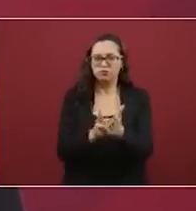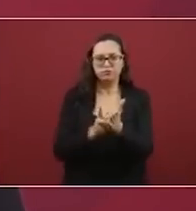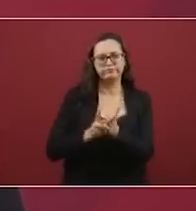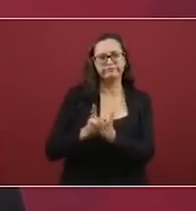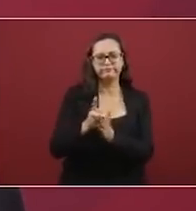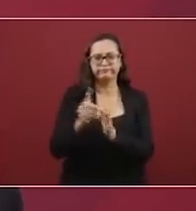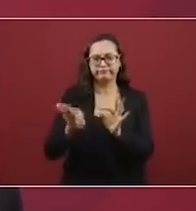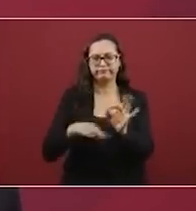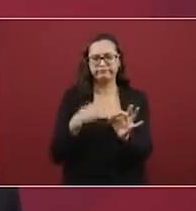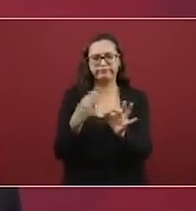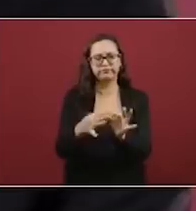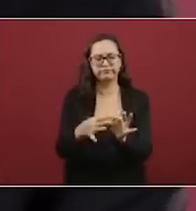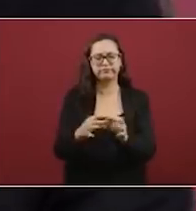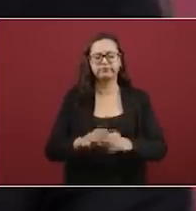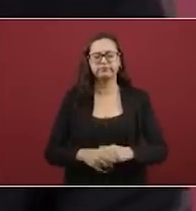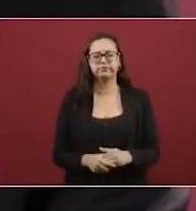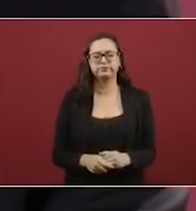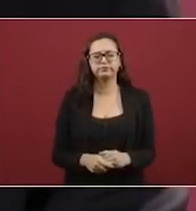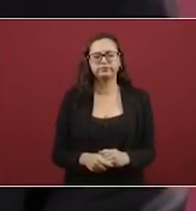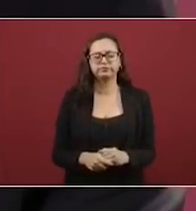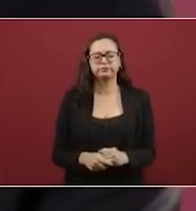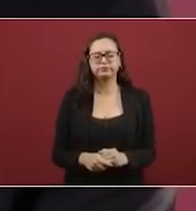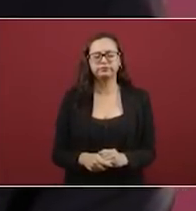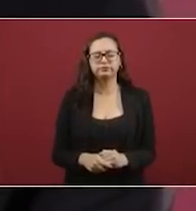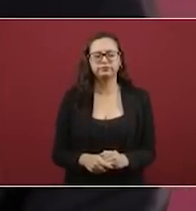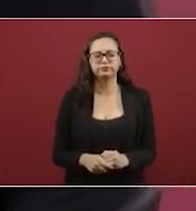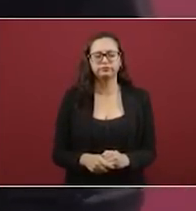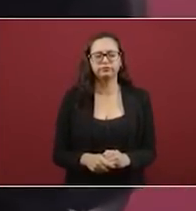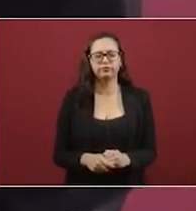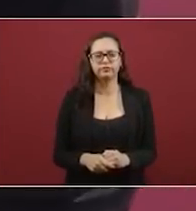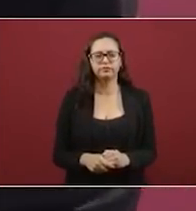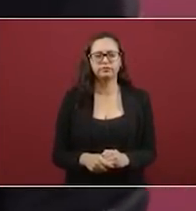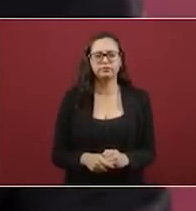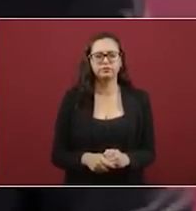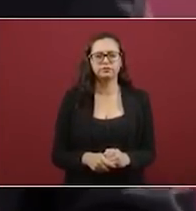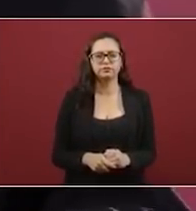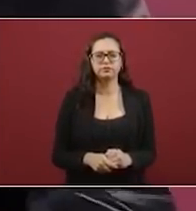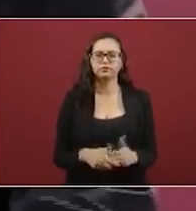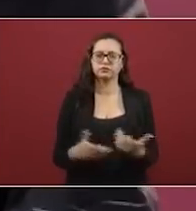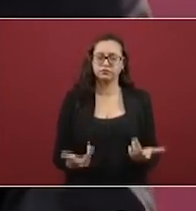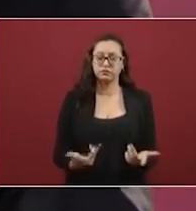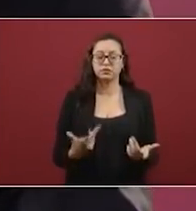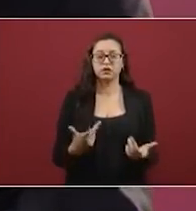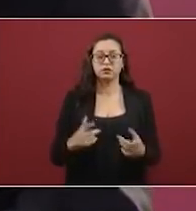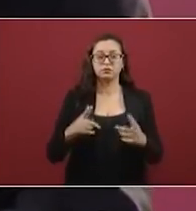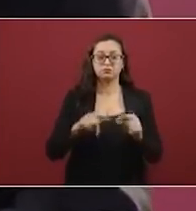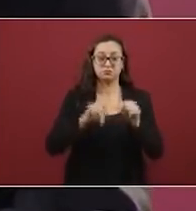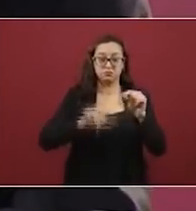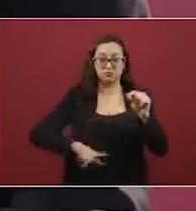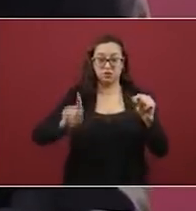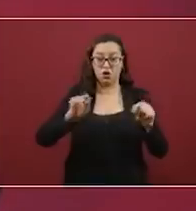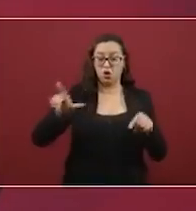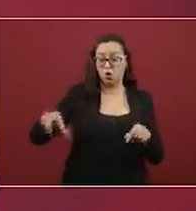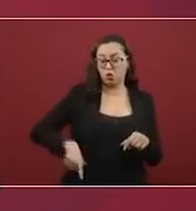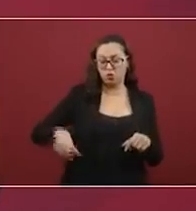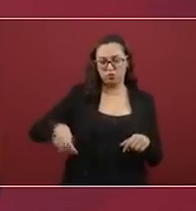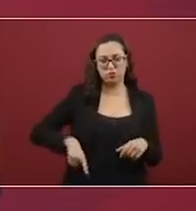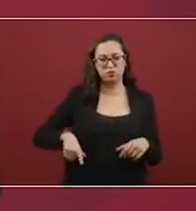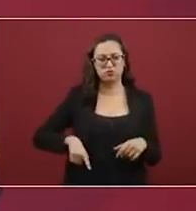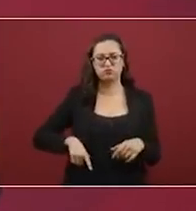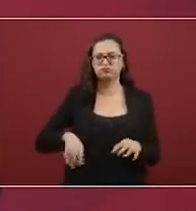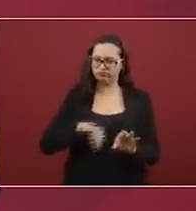y que el estado tenga que garantizar la educación pública gratuita de